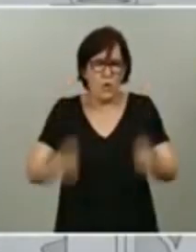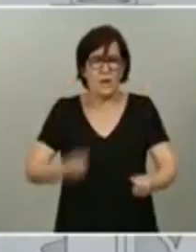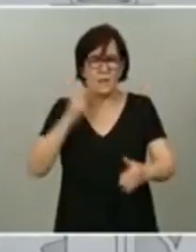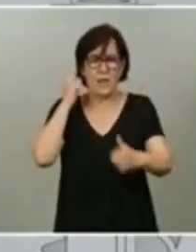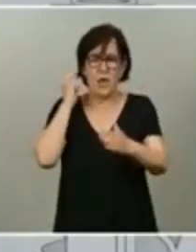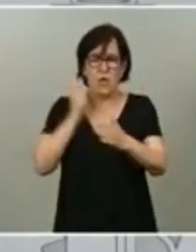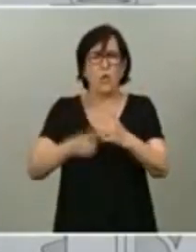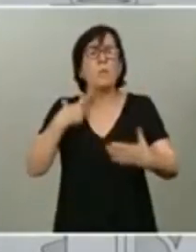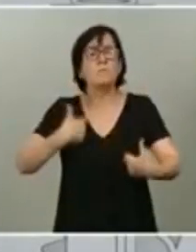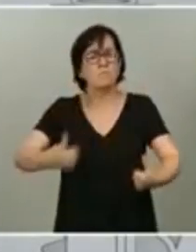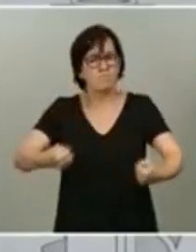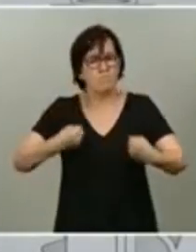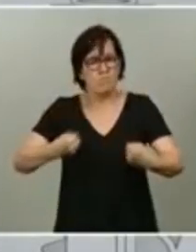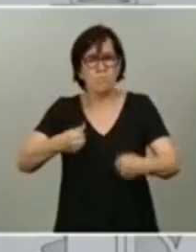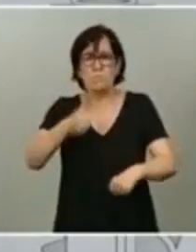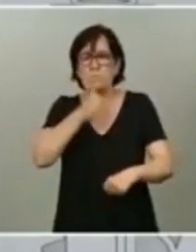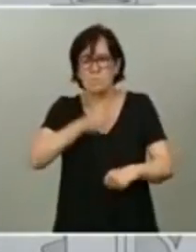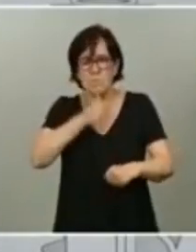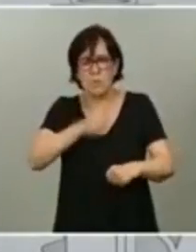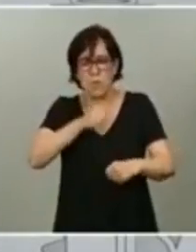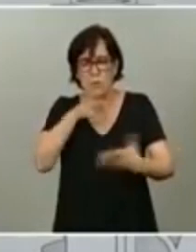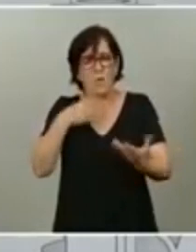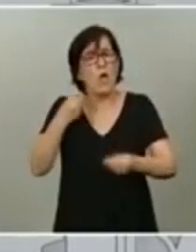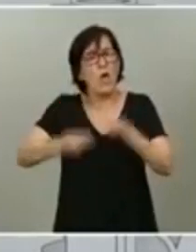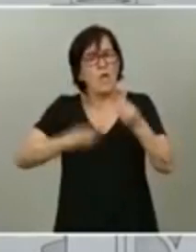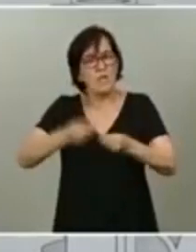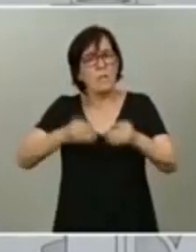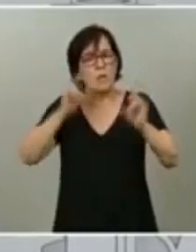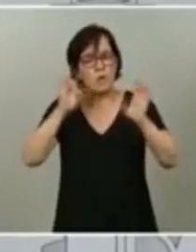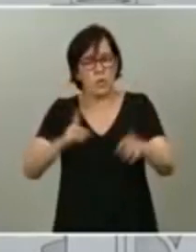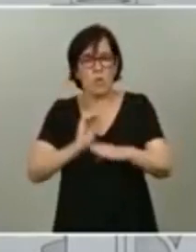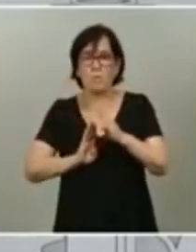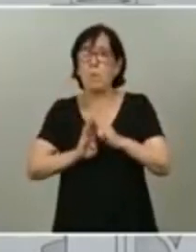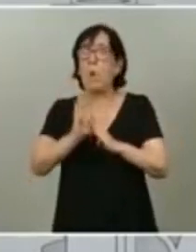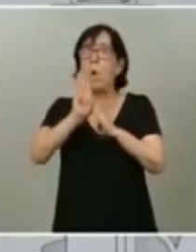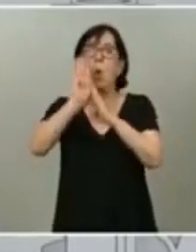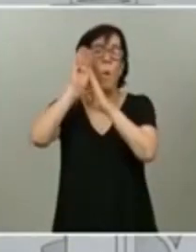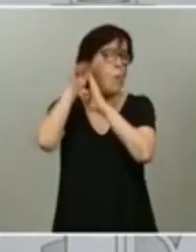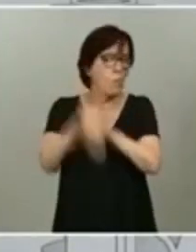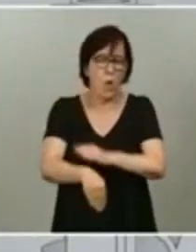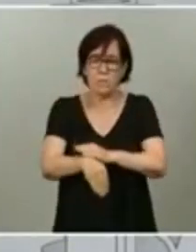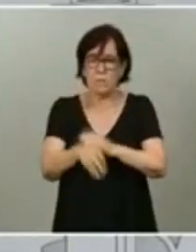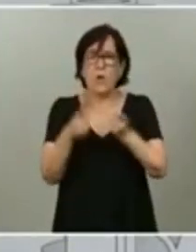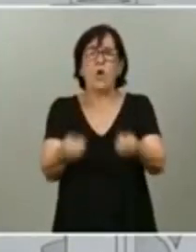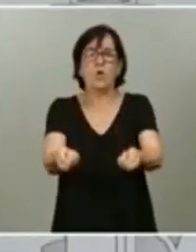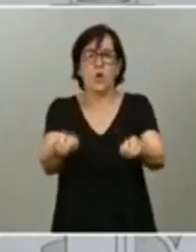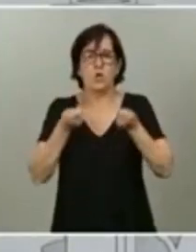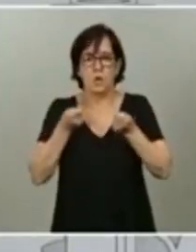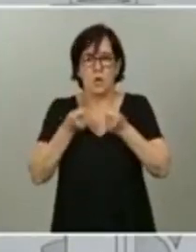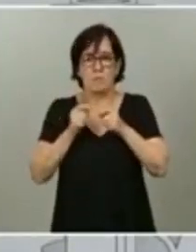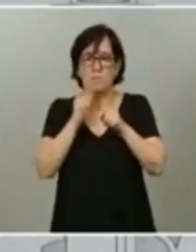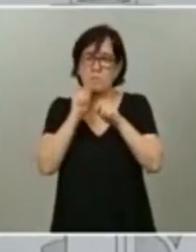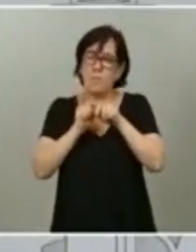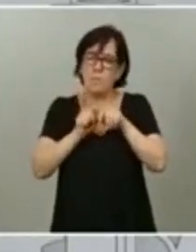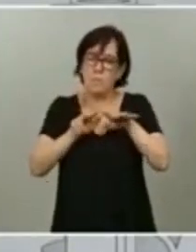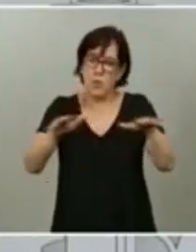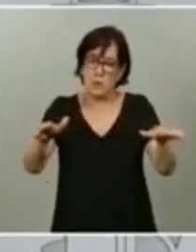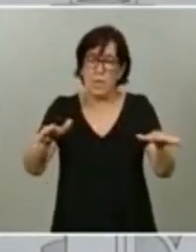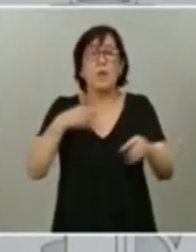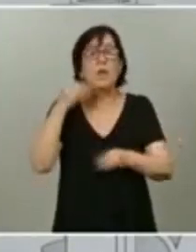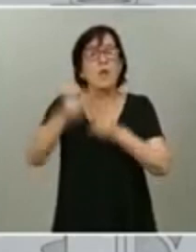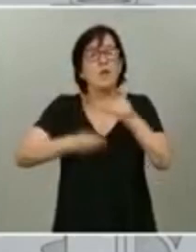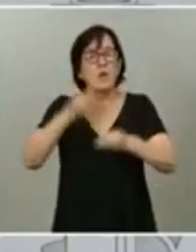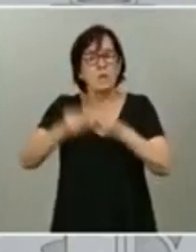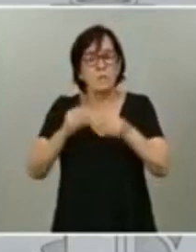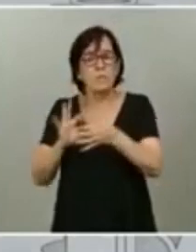Y lo hicimos con la misma fuerza. Doblegamos la curva, contuvimos la propagación del virus y lo hicimos unidos.